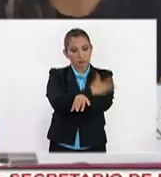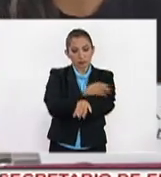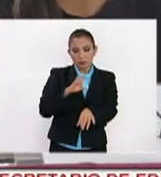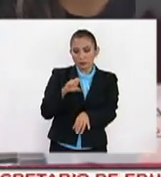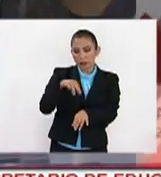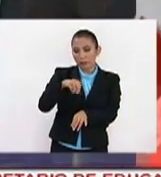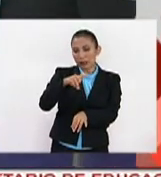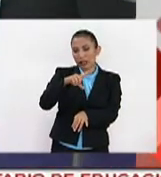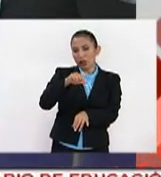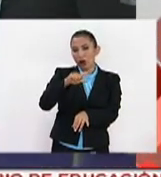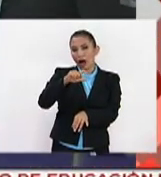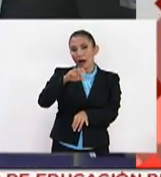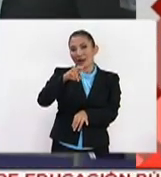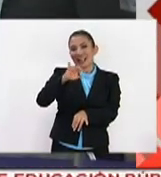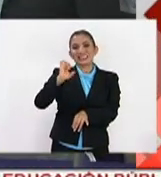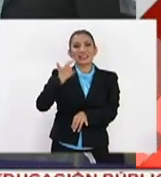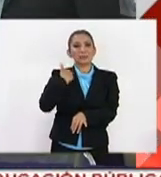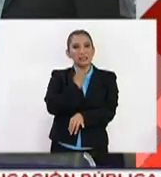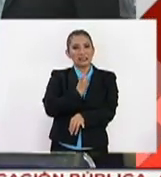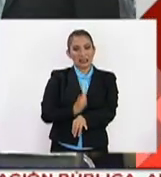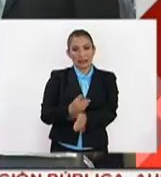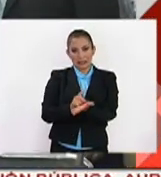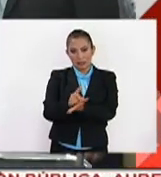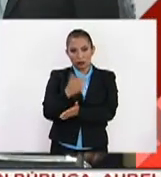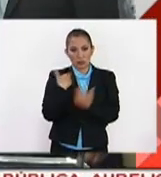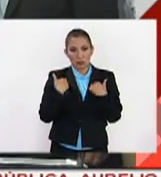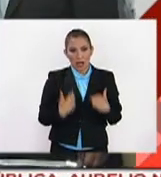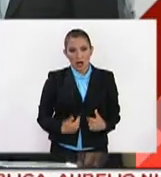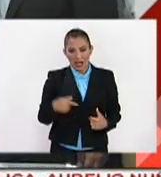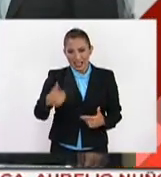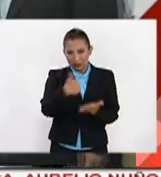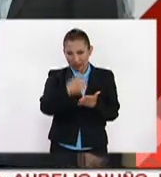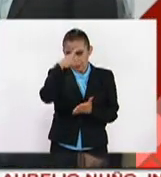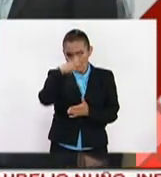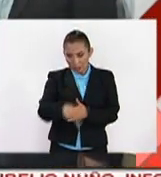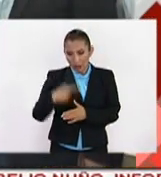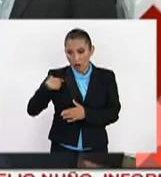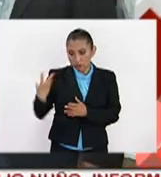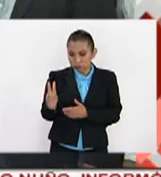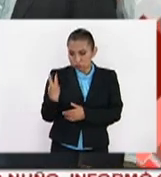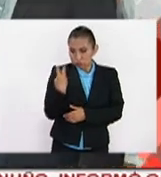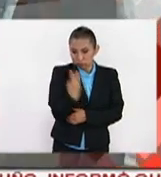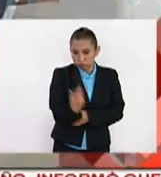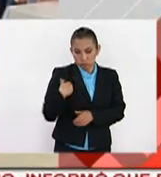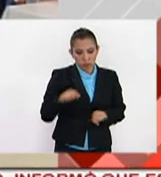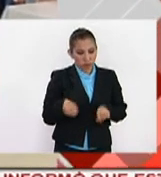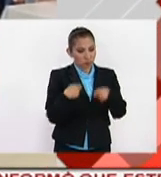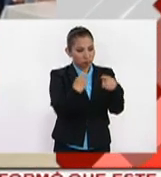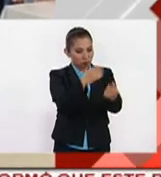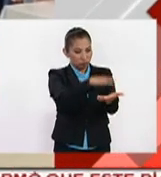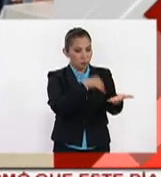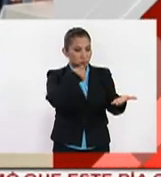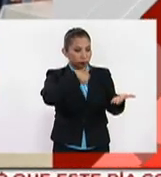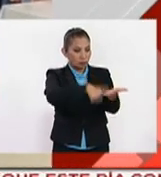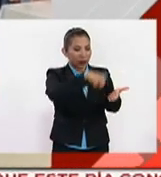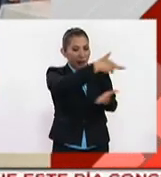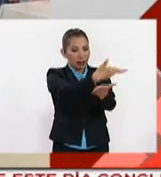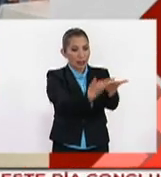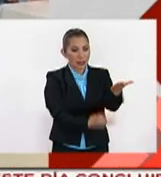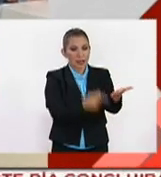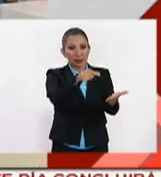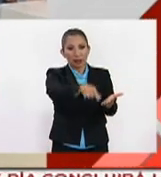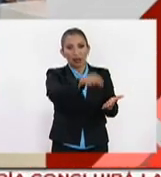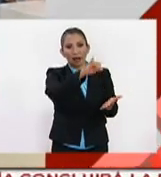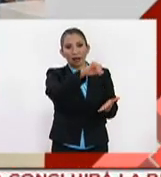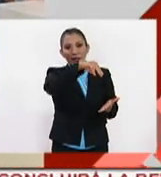Emilio Álvarez y Casa, expresidente de la Comisión de Derechos Humanos en la capital, Riojas Martínez entregó su manifiesto de registro en